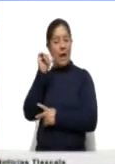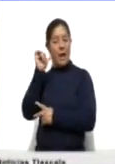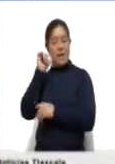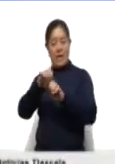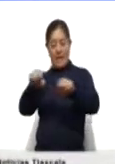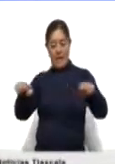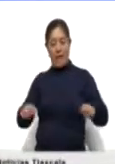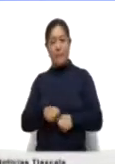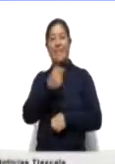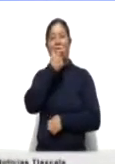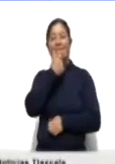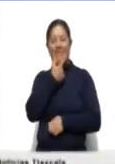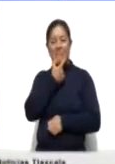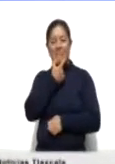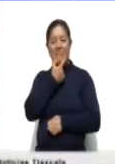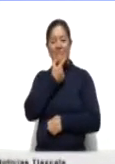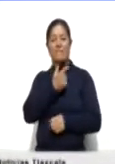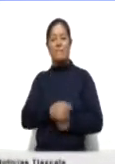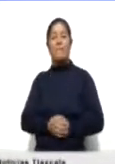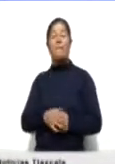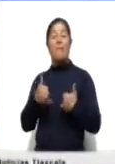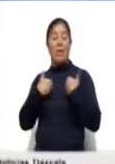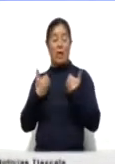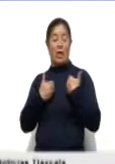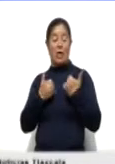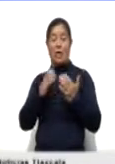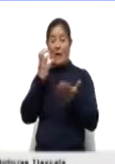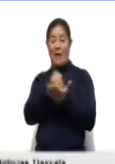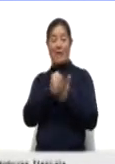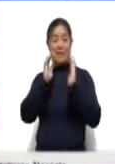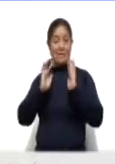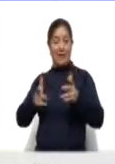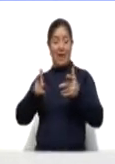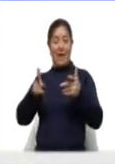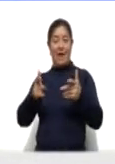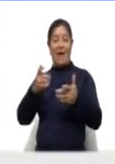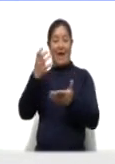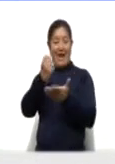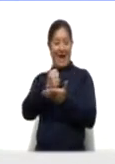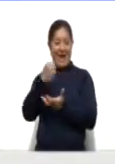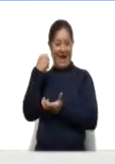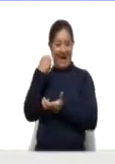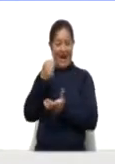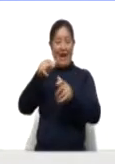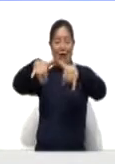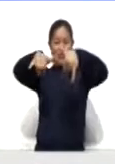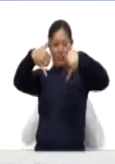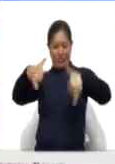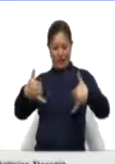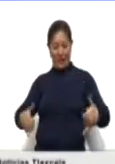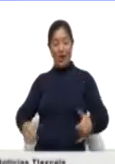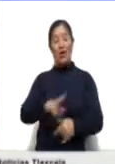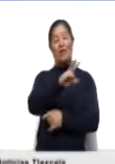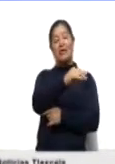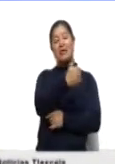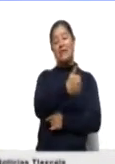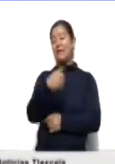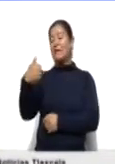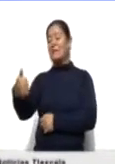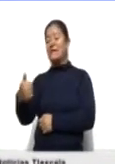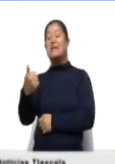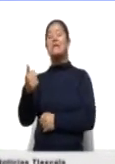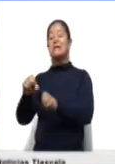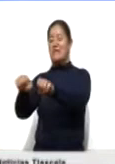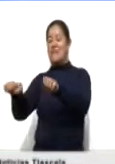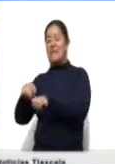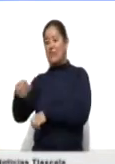equipo Bulldogs de Tlaxcala en la categoría juvenil se coronó campeón en la Liga Ofamu al vencer 86-6 al equipo Osos